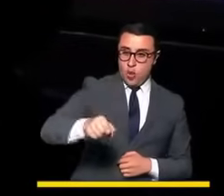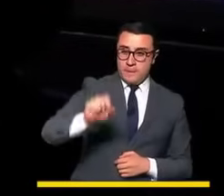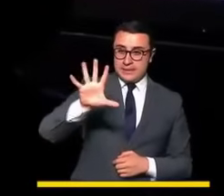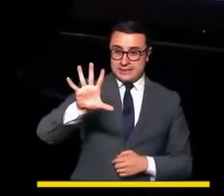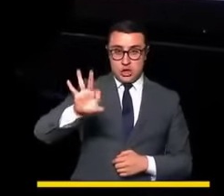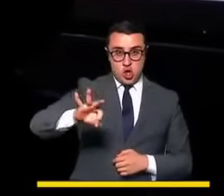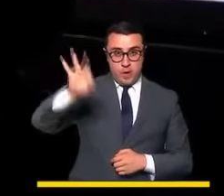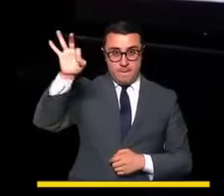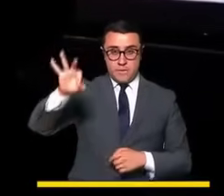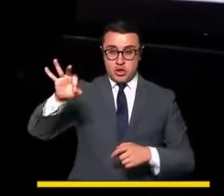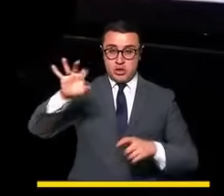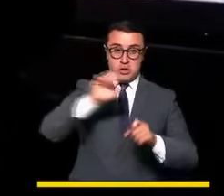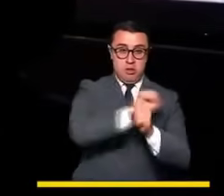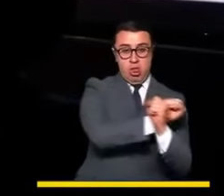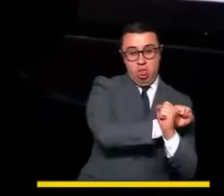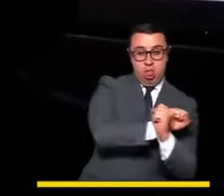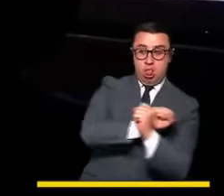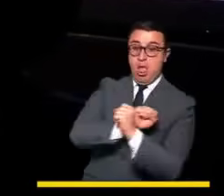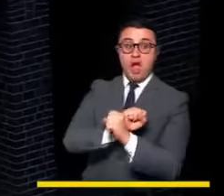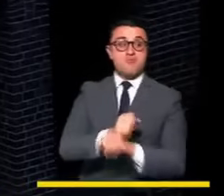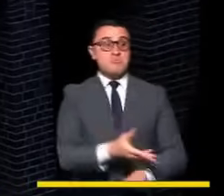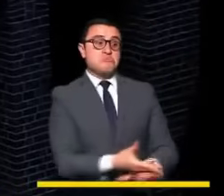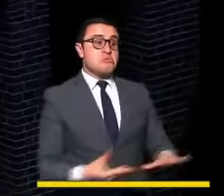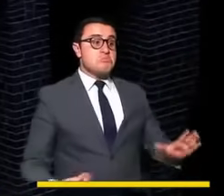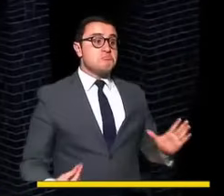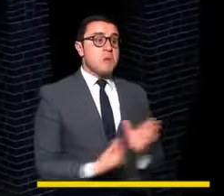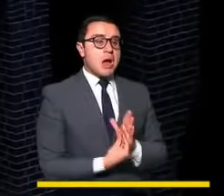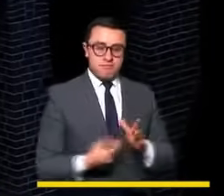60,5% en secuestro extorsivo.